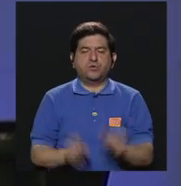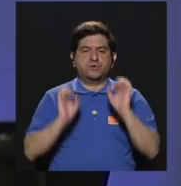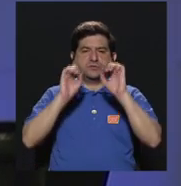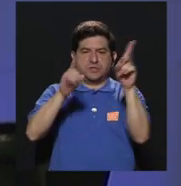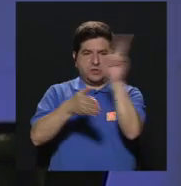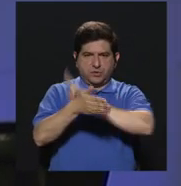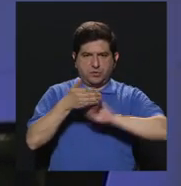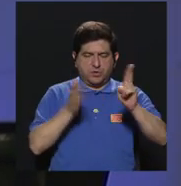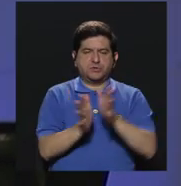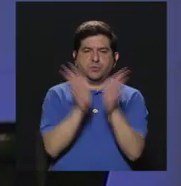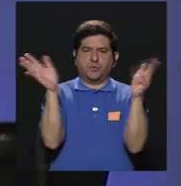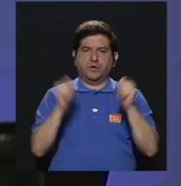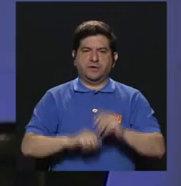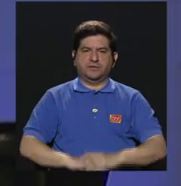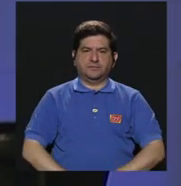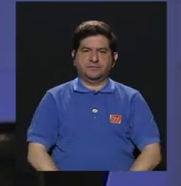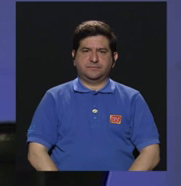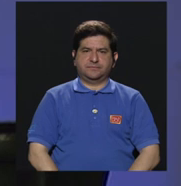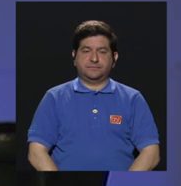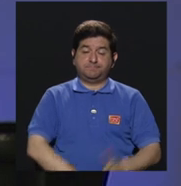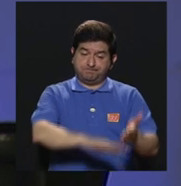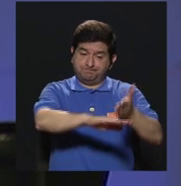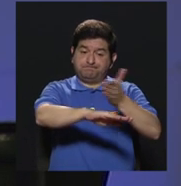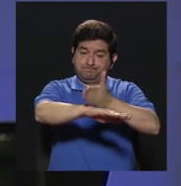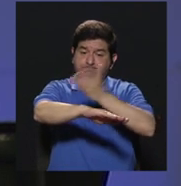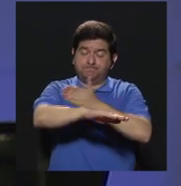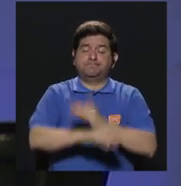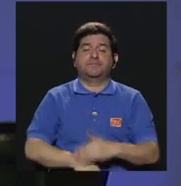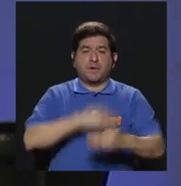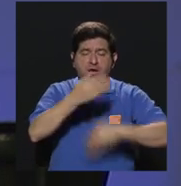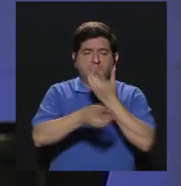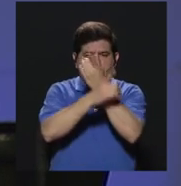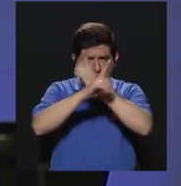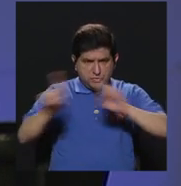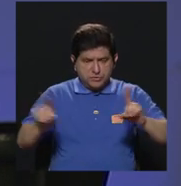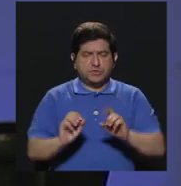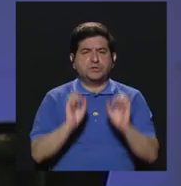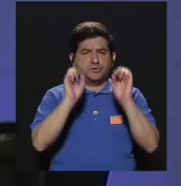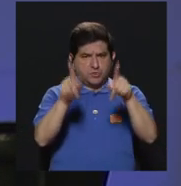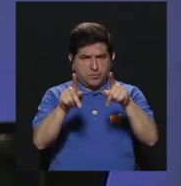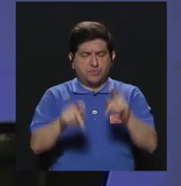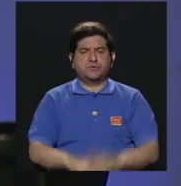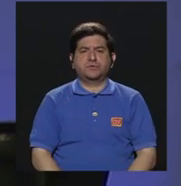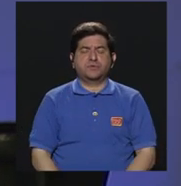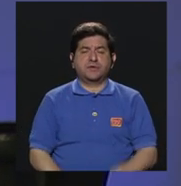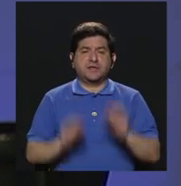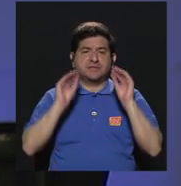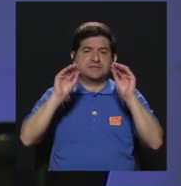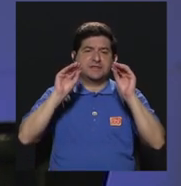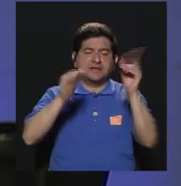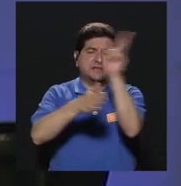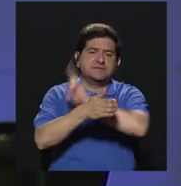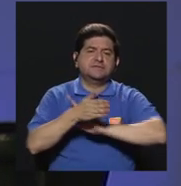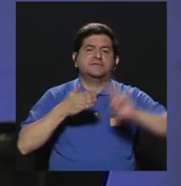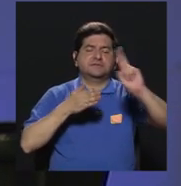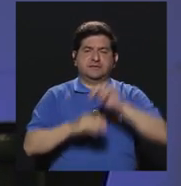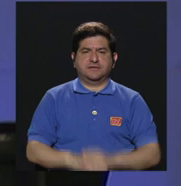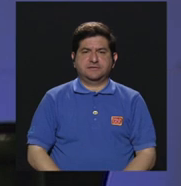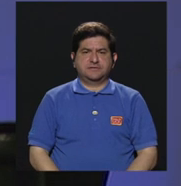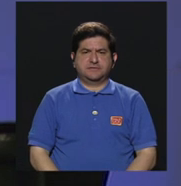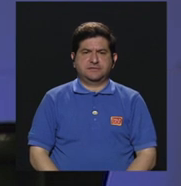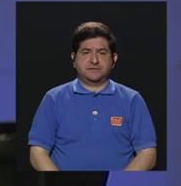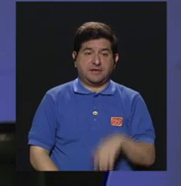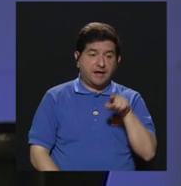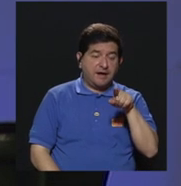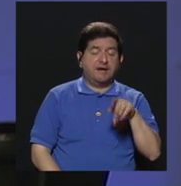educación superior pública. Se debe avanzar en la democratización de las oportunidades propias de la enseñanza superior para que,